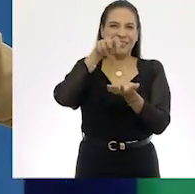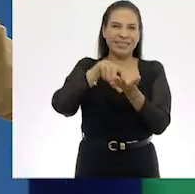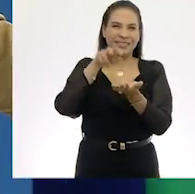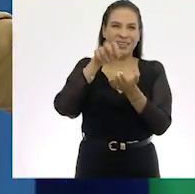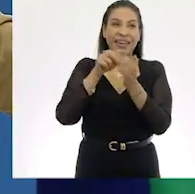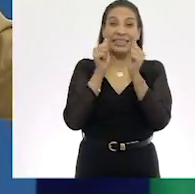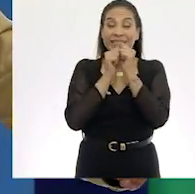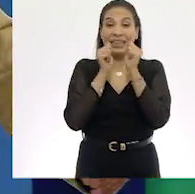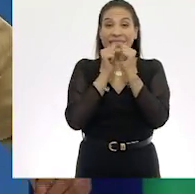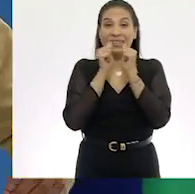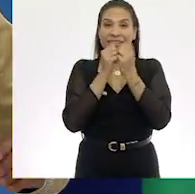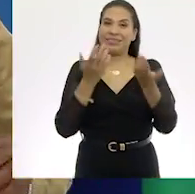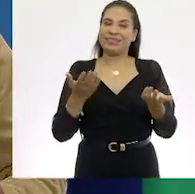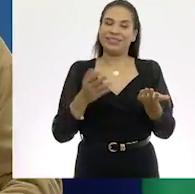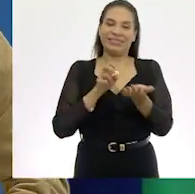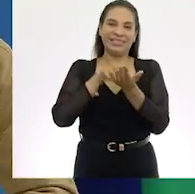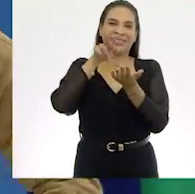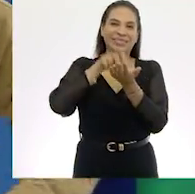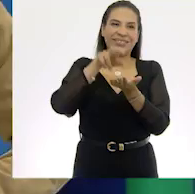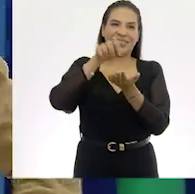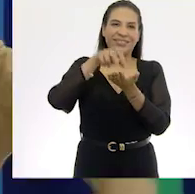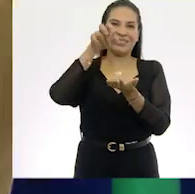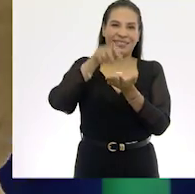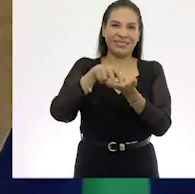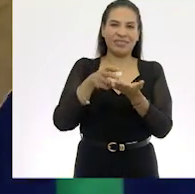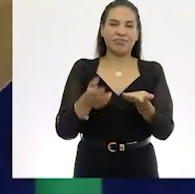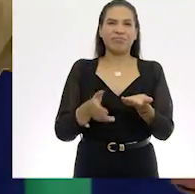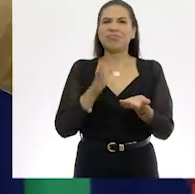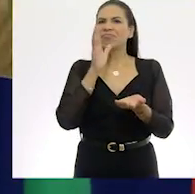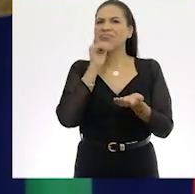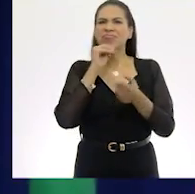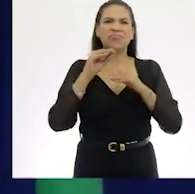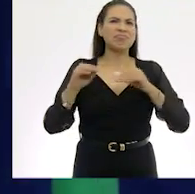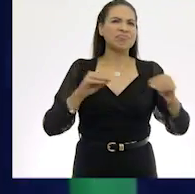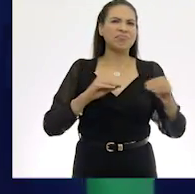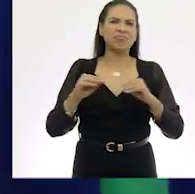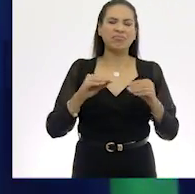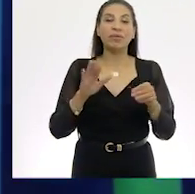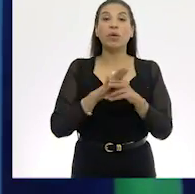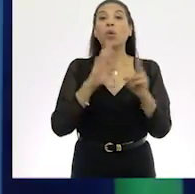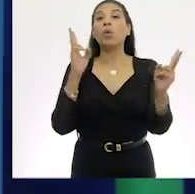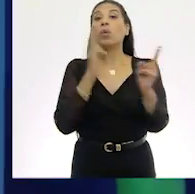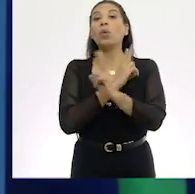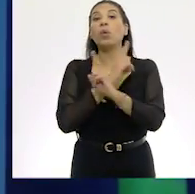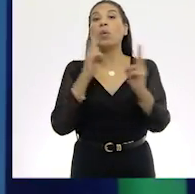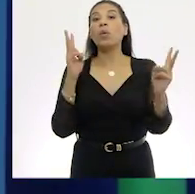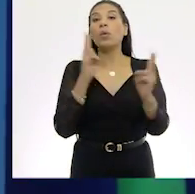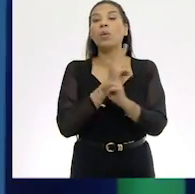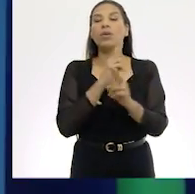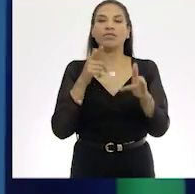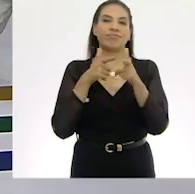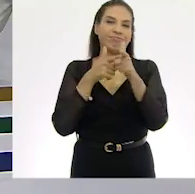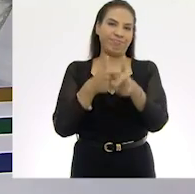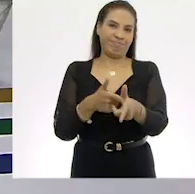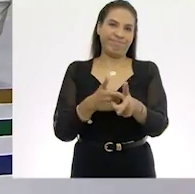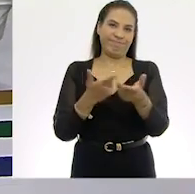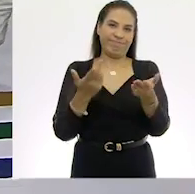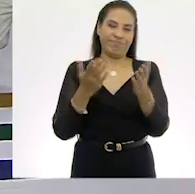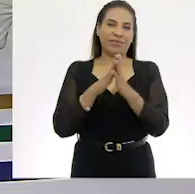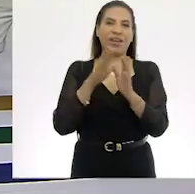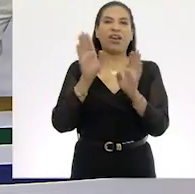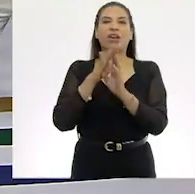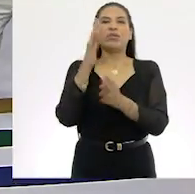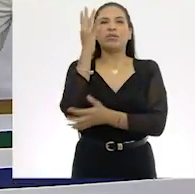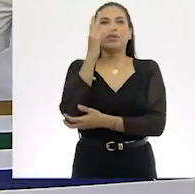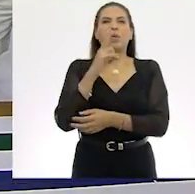Esta ardilla solía saltar de un árbol a otro y no lograba moverse porque el viento la obligaba a permanecer en la rama que se